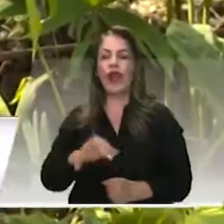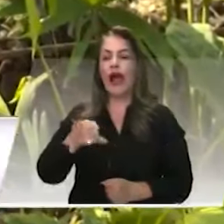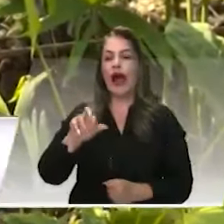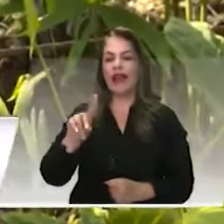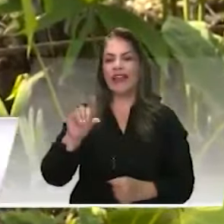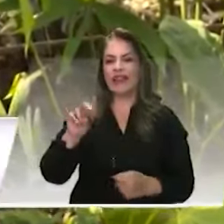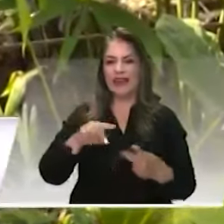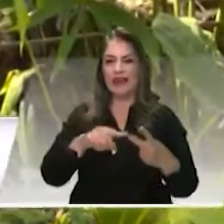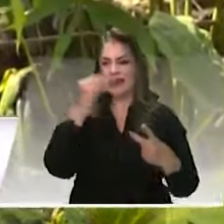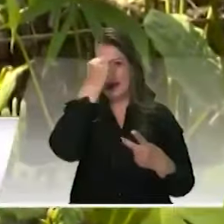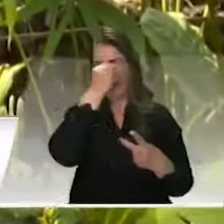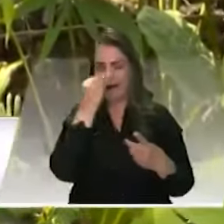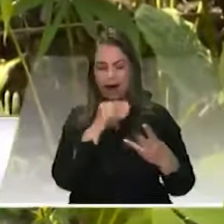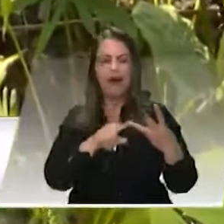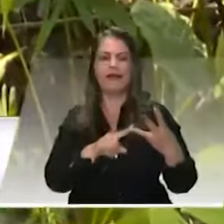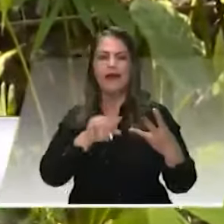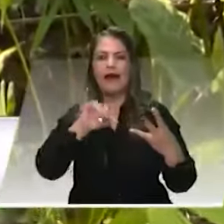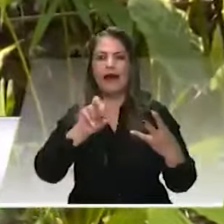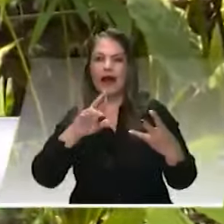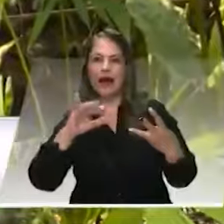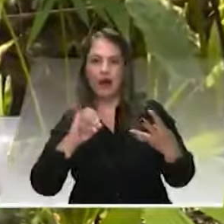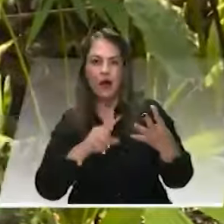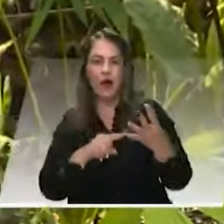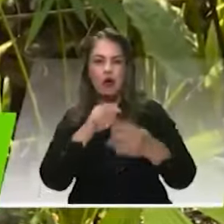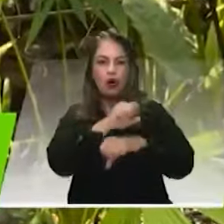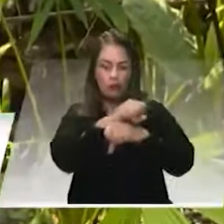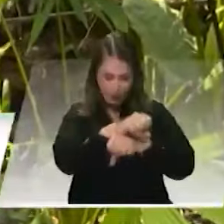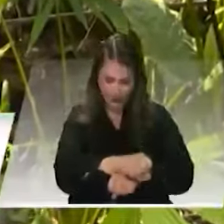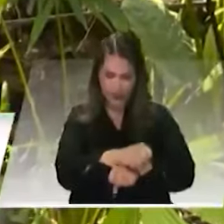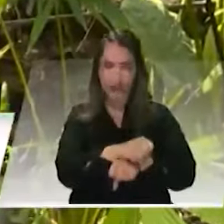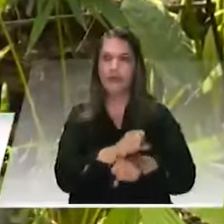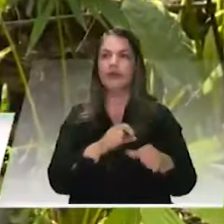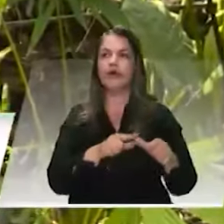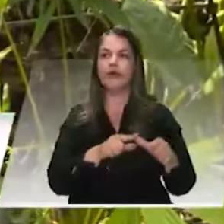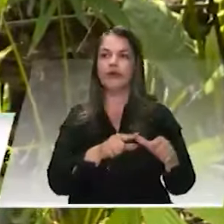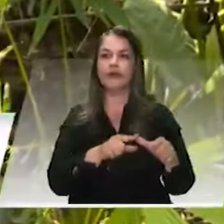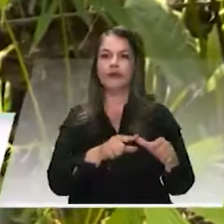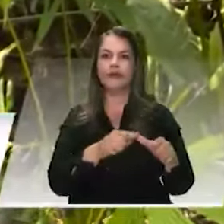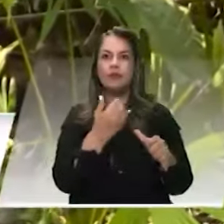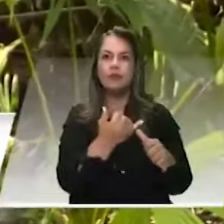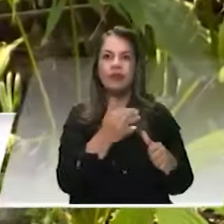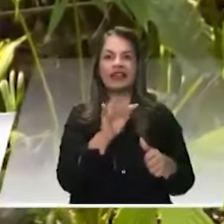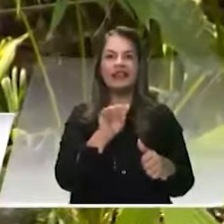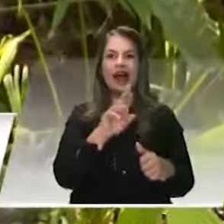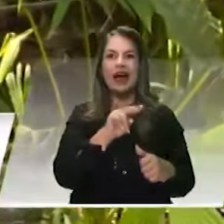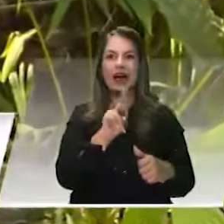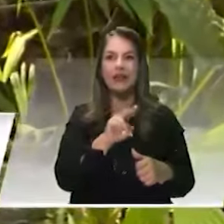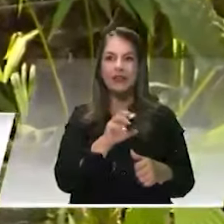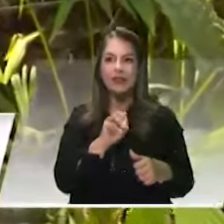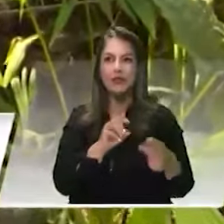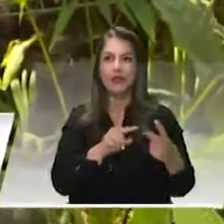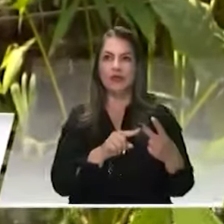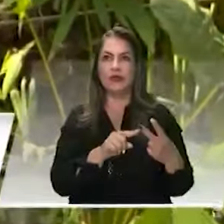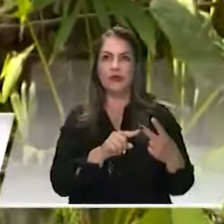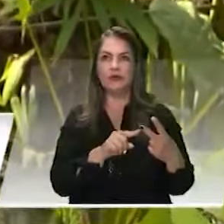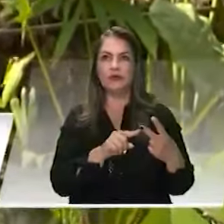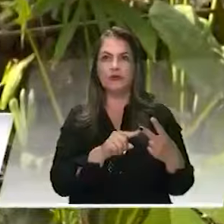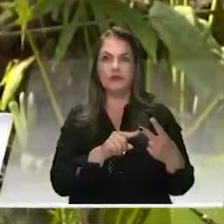María Auxiliadora girardota con el señor caído está tarzo con el beato Jesús aní al Gómez está